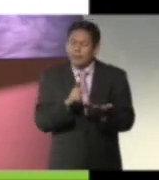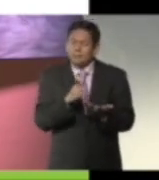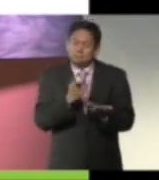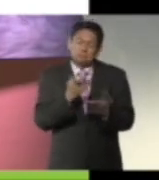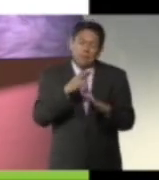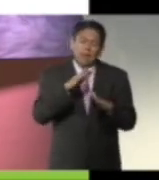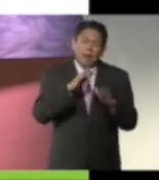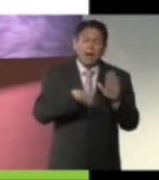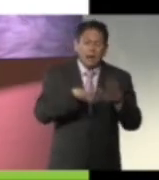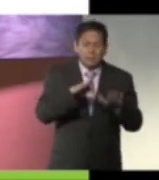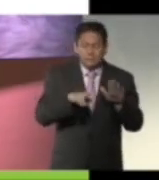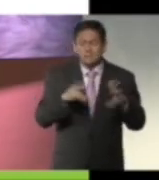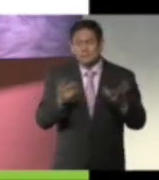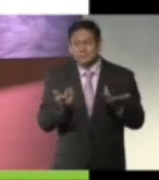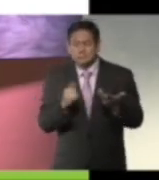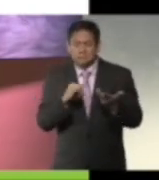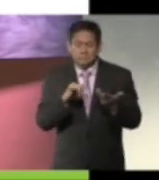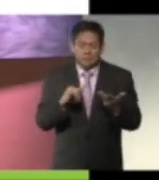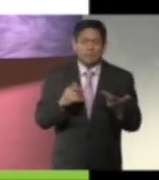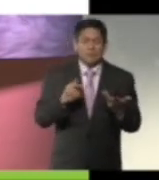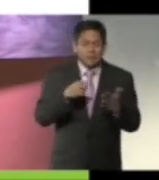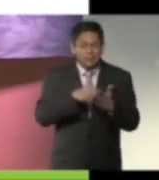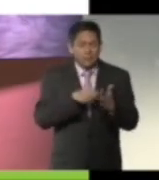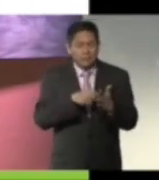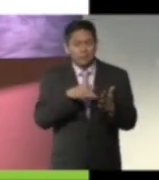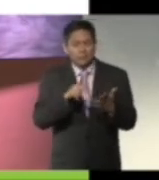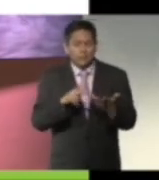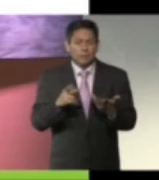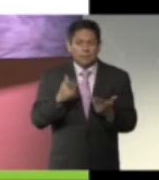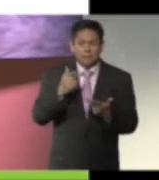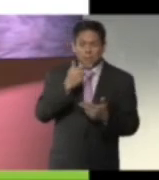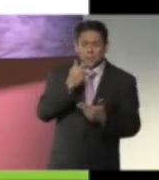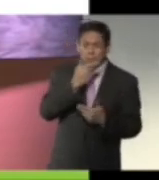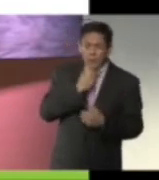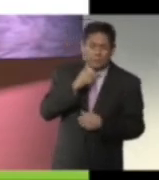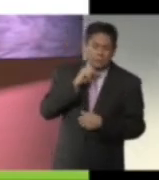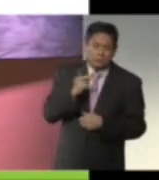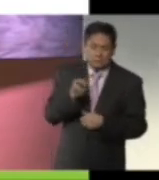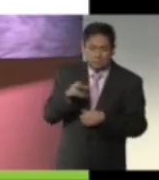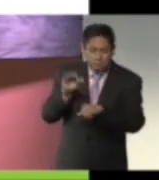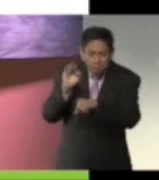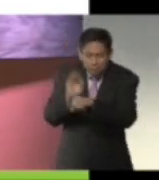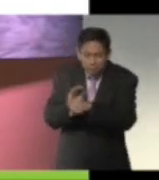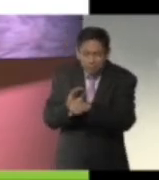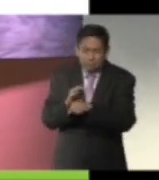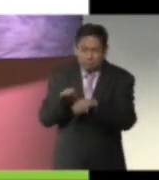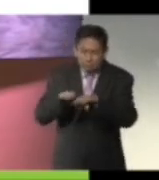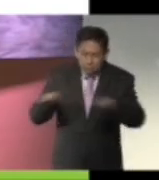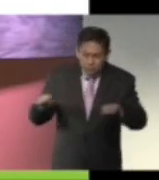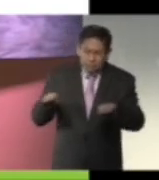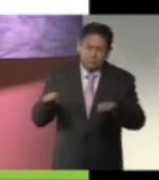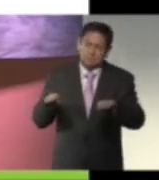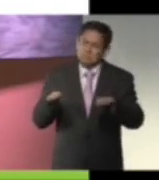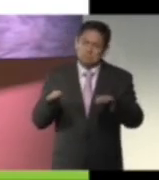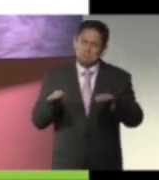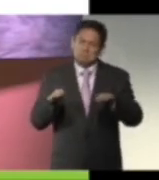otros reproduciendo estereotipos como su definición de igualdad sustantiva que ya nos observó el Comité de